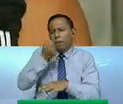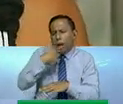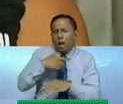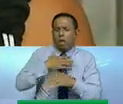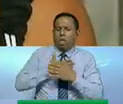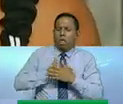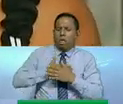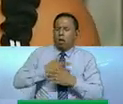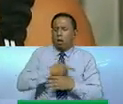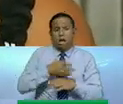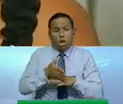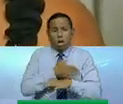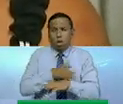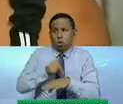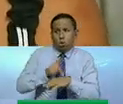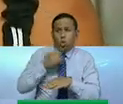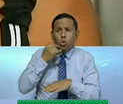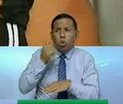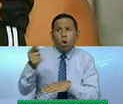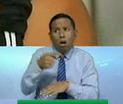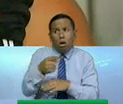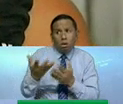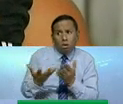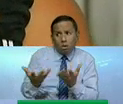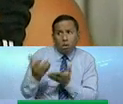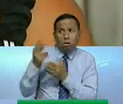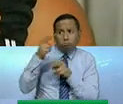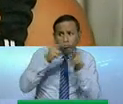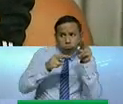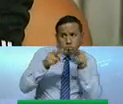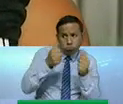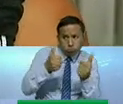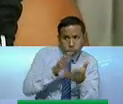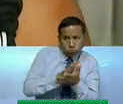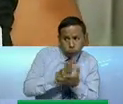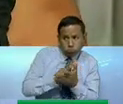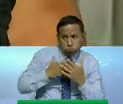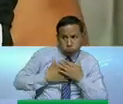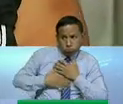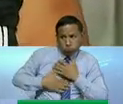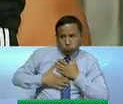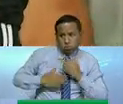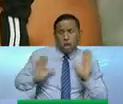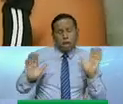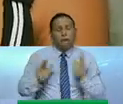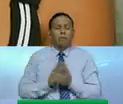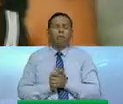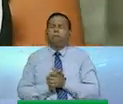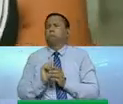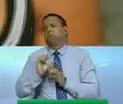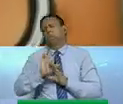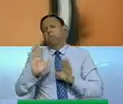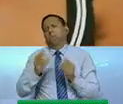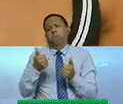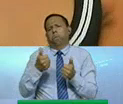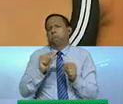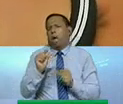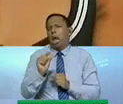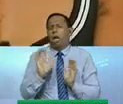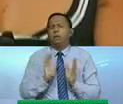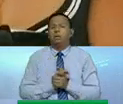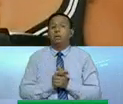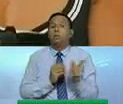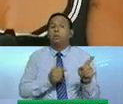su médico, entonces ya el doctor la revisó, antes no tiene nada, un pequeño rasguño, sino que como es de la tercera